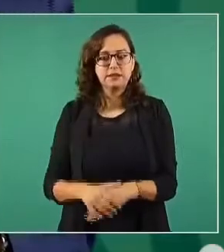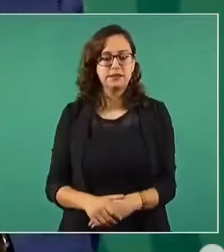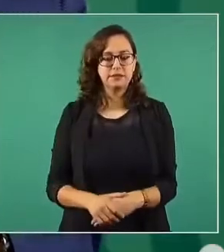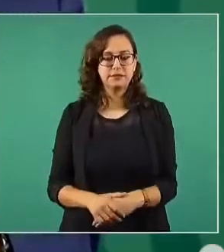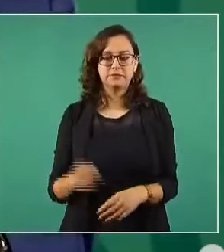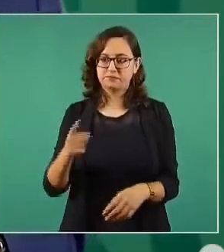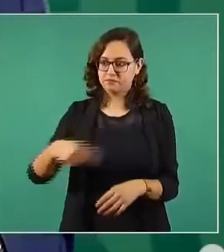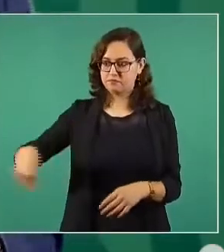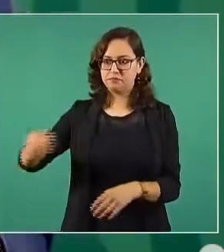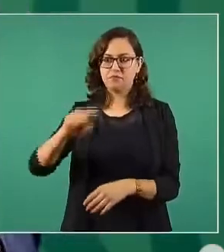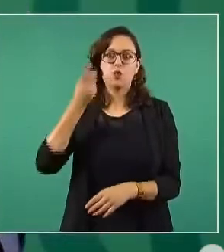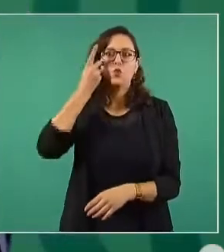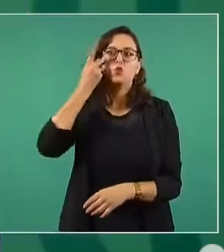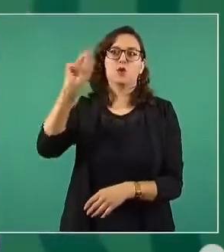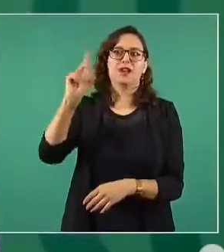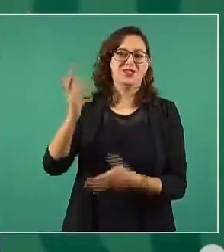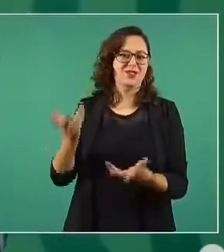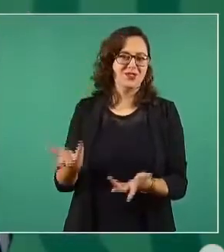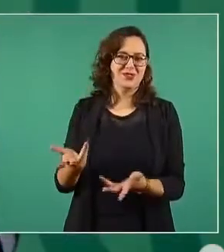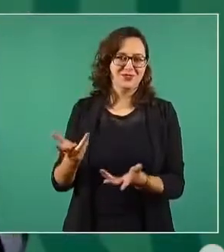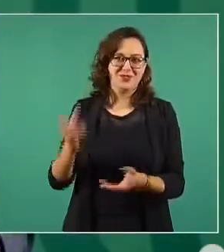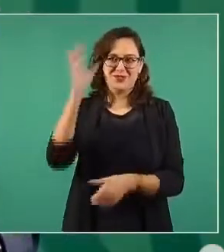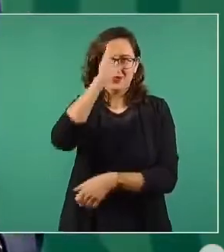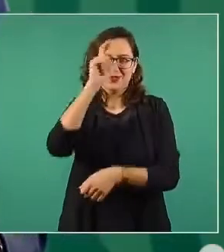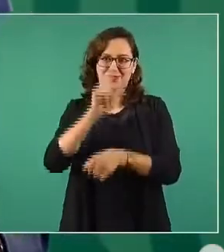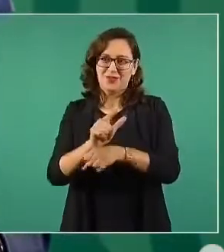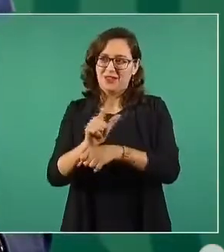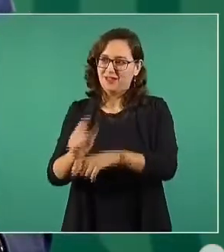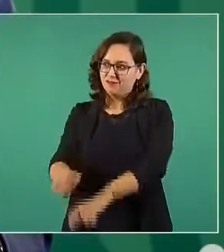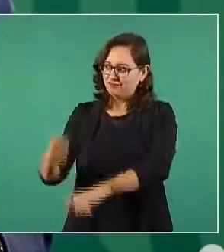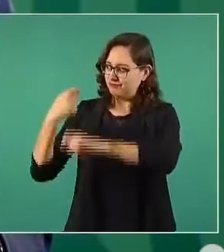antiguos dueños de esas tierras,